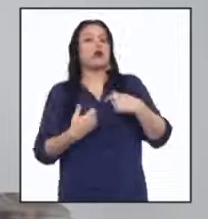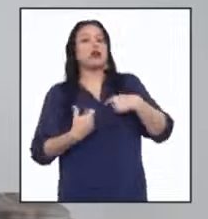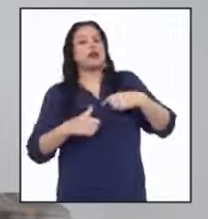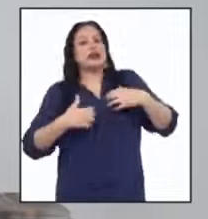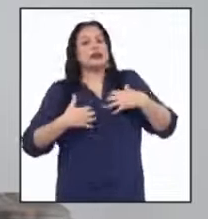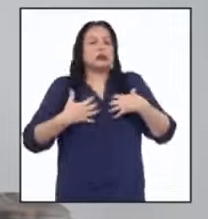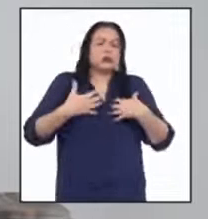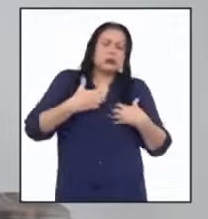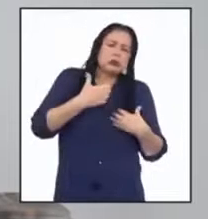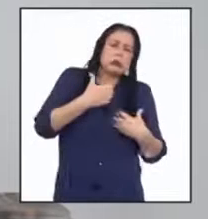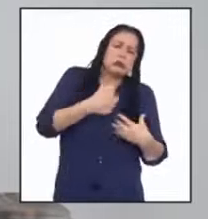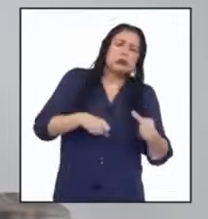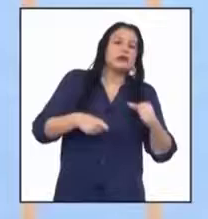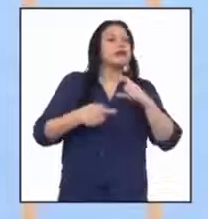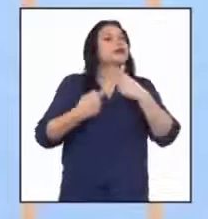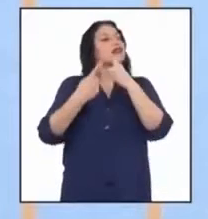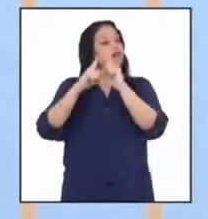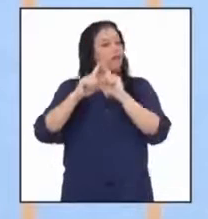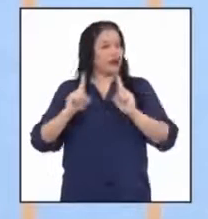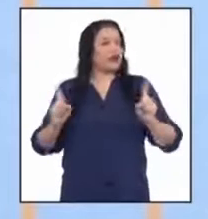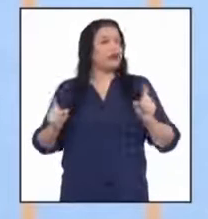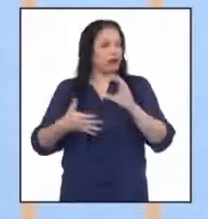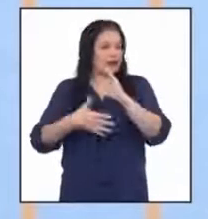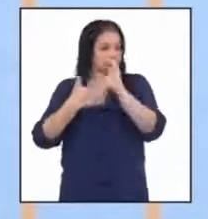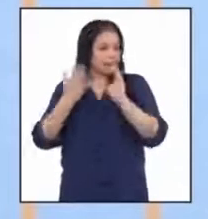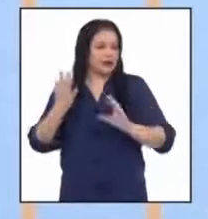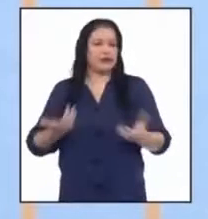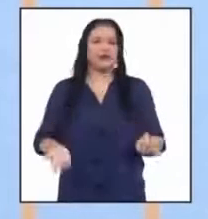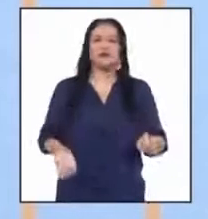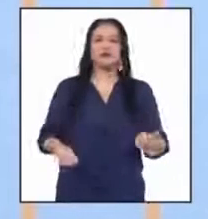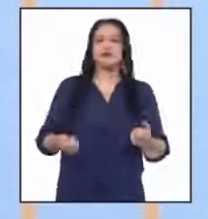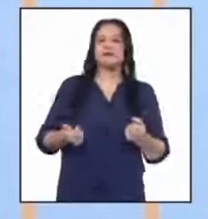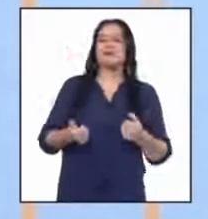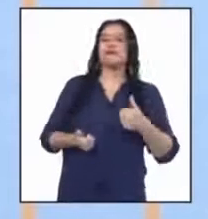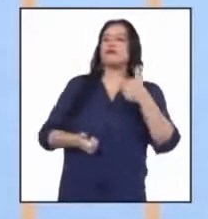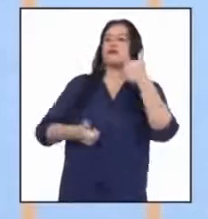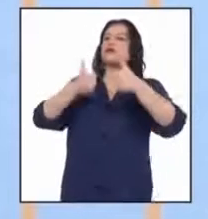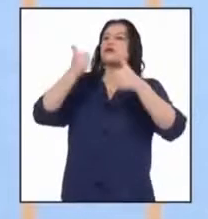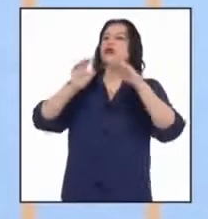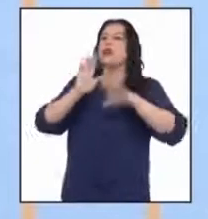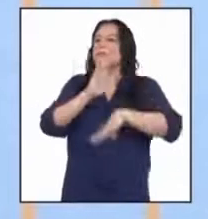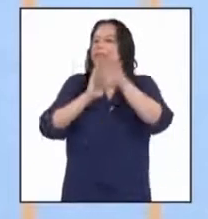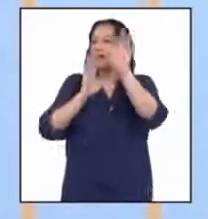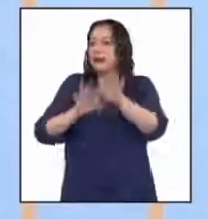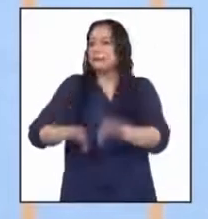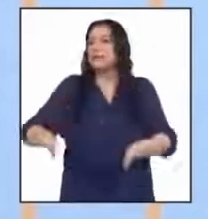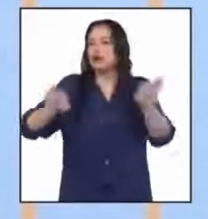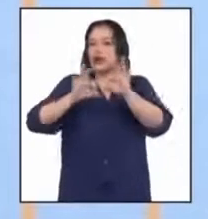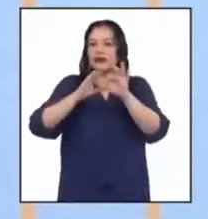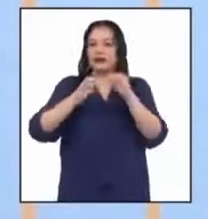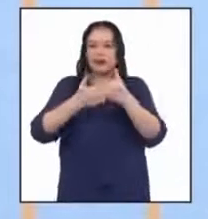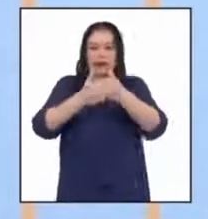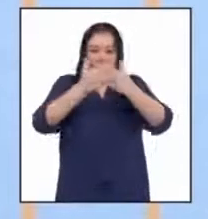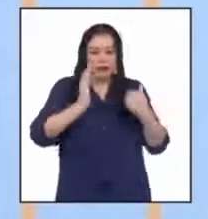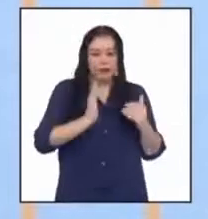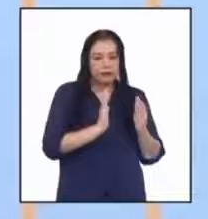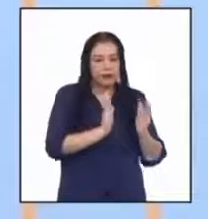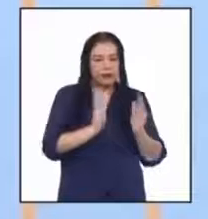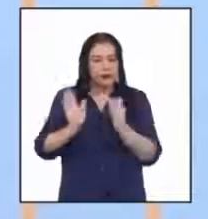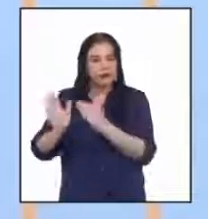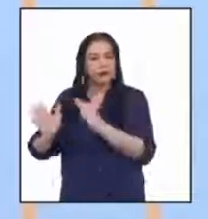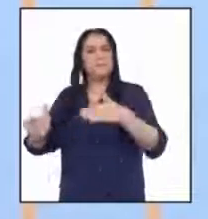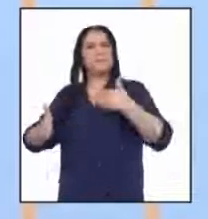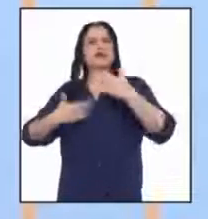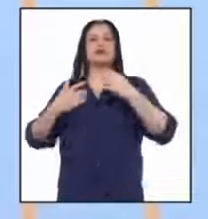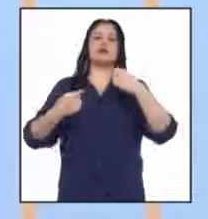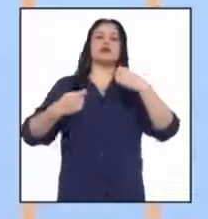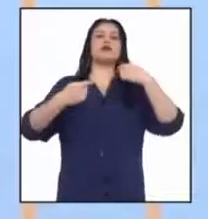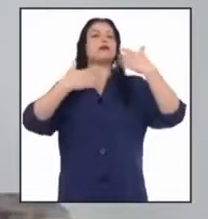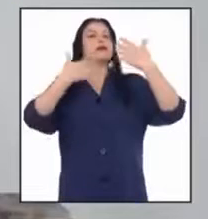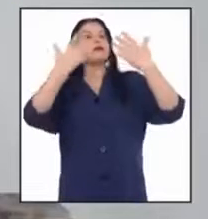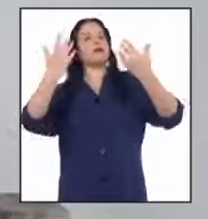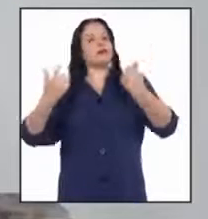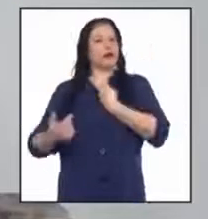a veces es distinto. ¿Qué es lo más importante en la planificación para realizar un